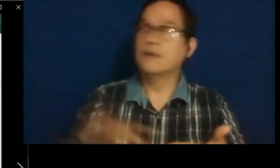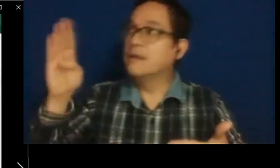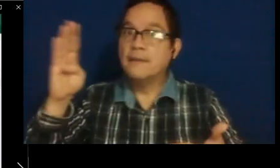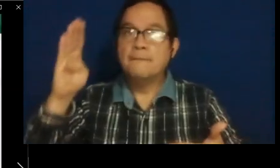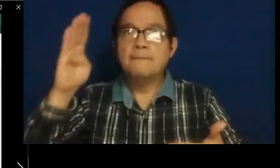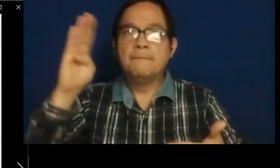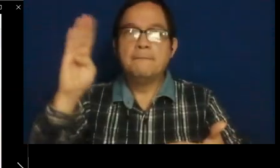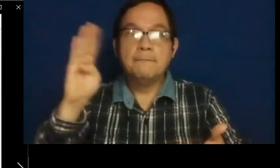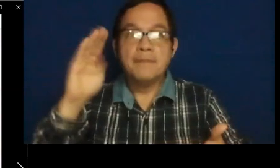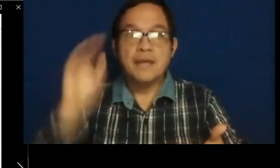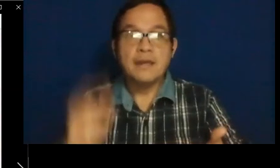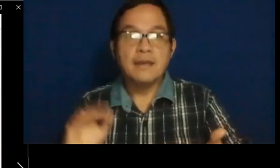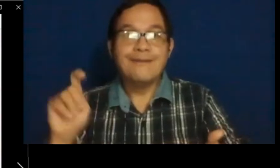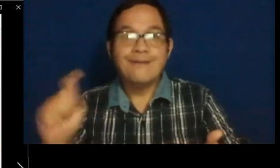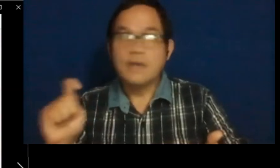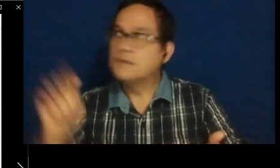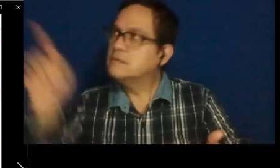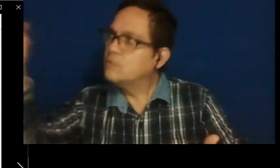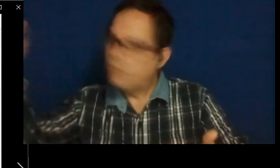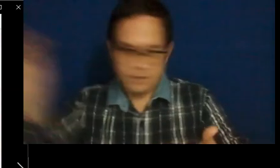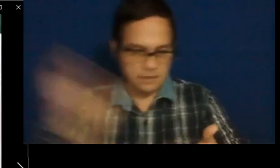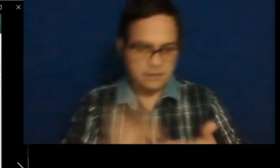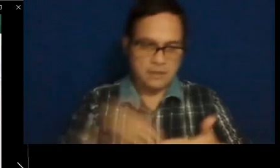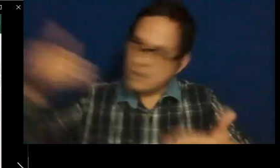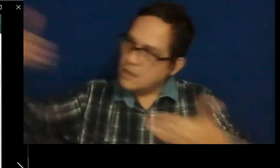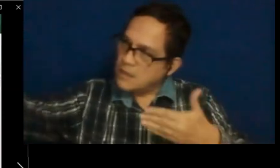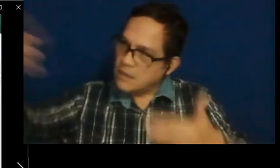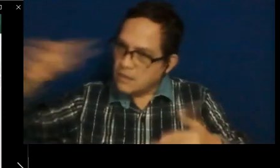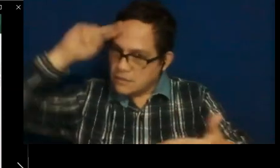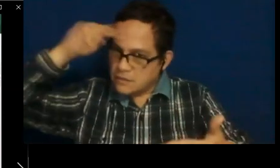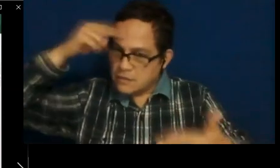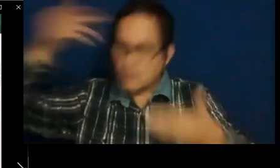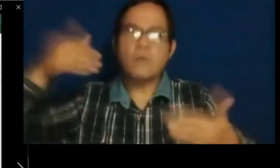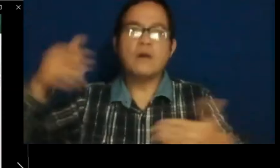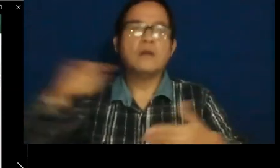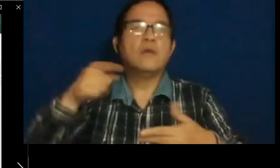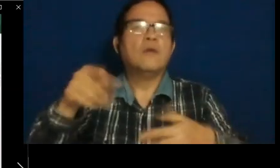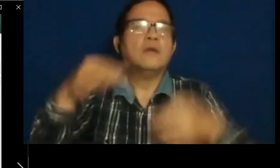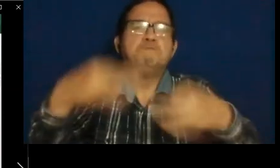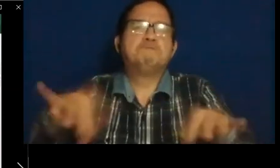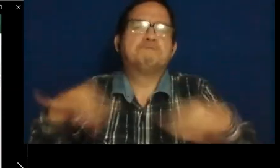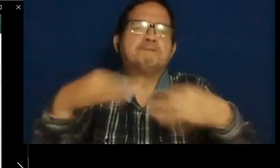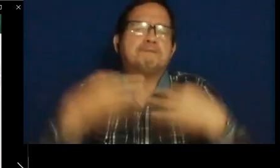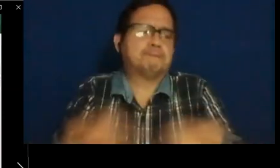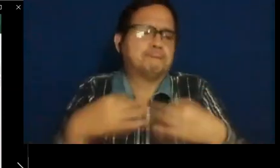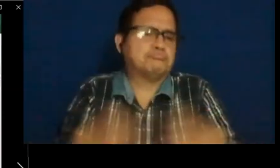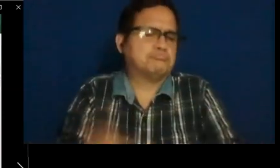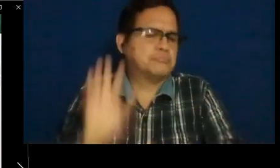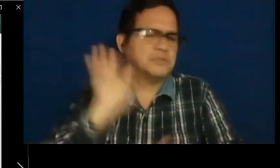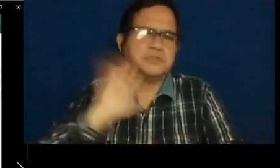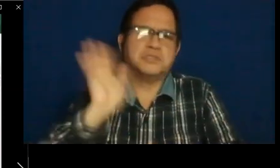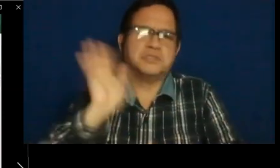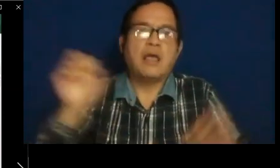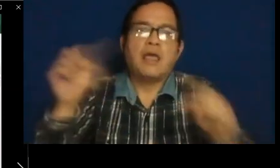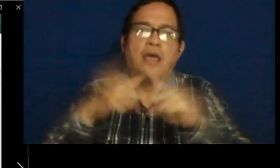X vale tanto, listo. A sub X, ahí hay que hacerle un trabajito matemático súper simple para obtener el A sub X, pero lo